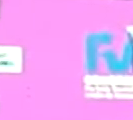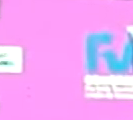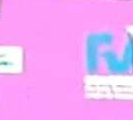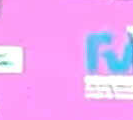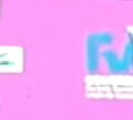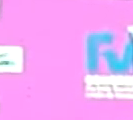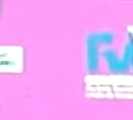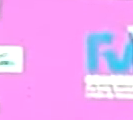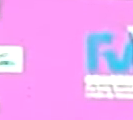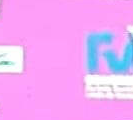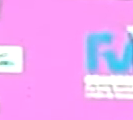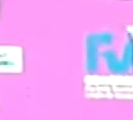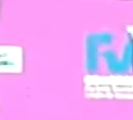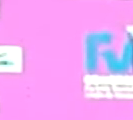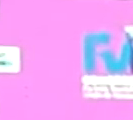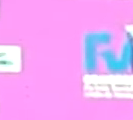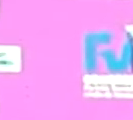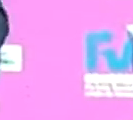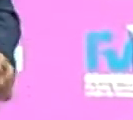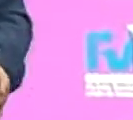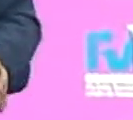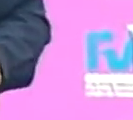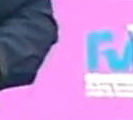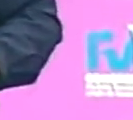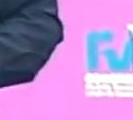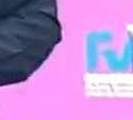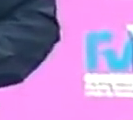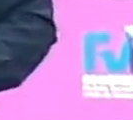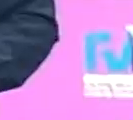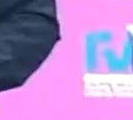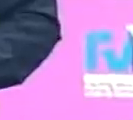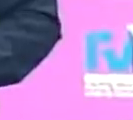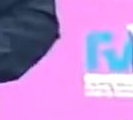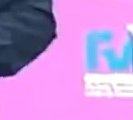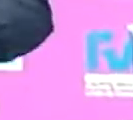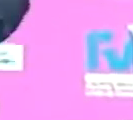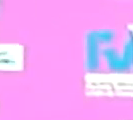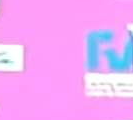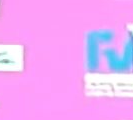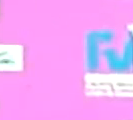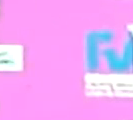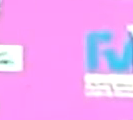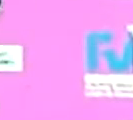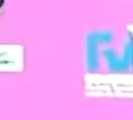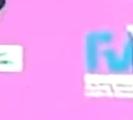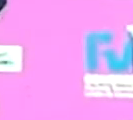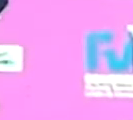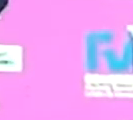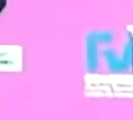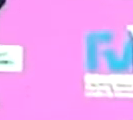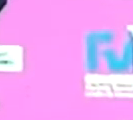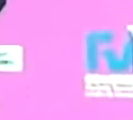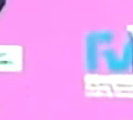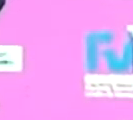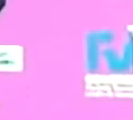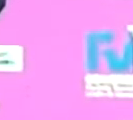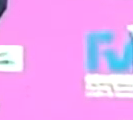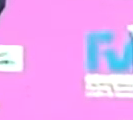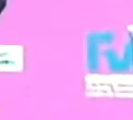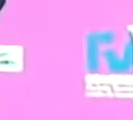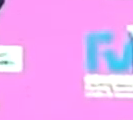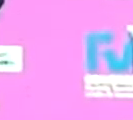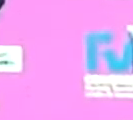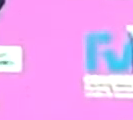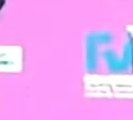congresistas del Partido Socialista Unido de Venezuela. No es fácil, pero estamos